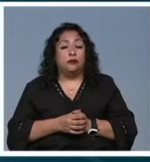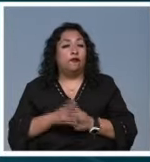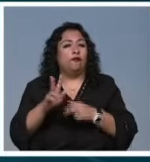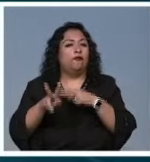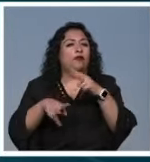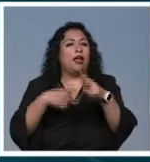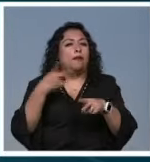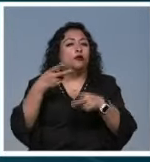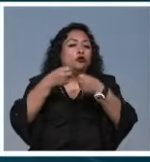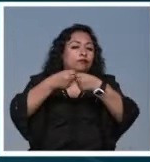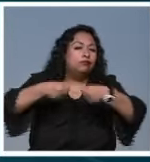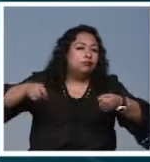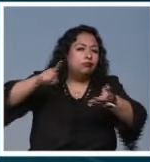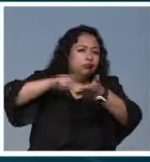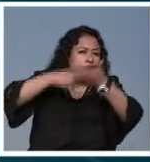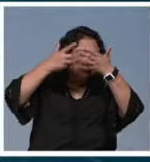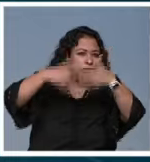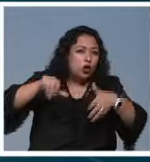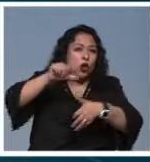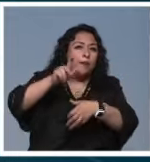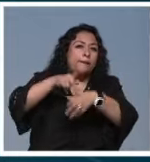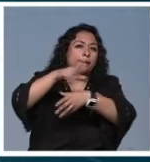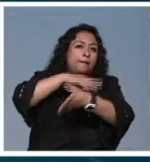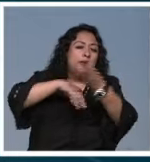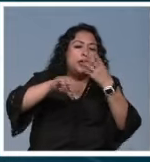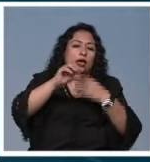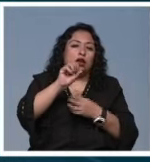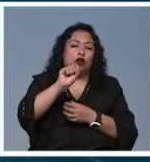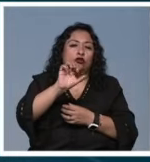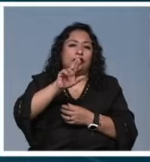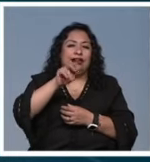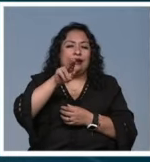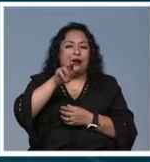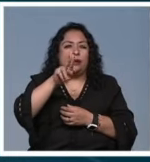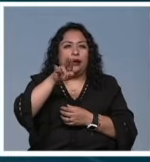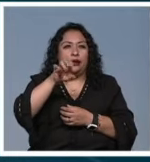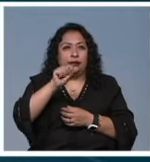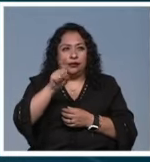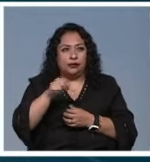Vayamos tras bambalinas y esta noche pongámonos en la piel de Óscar Narváez.